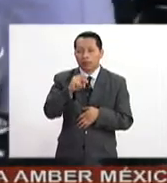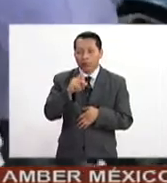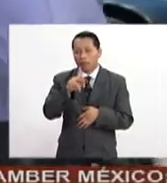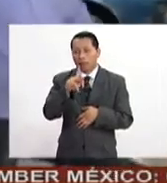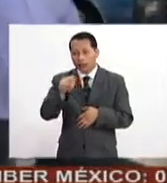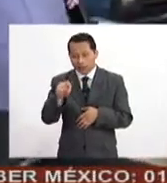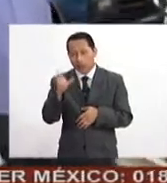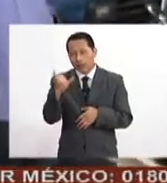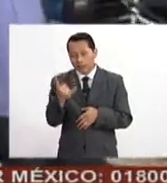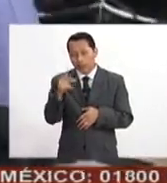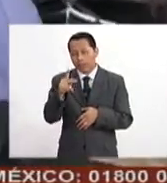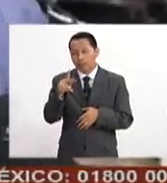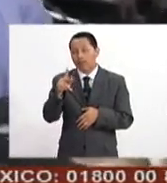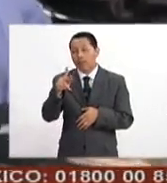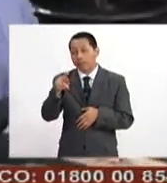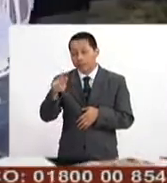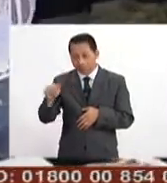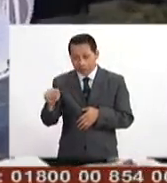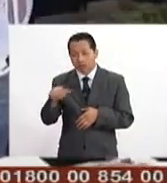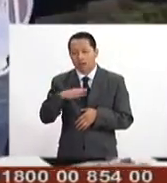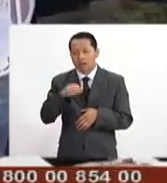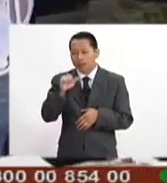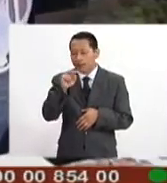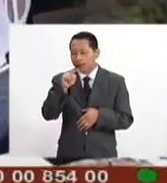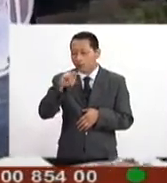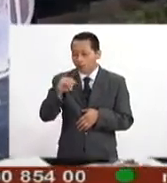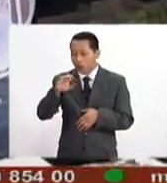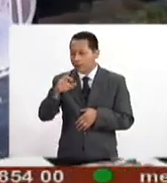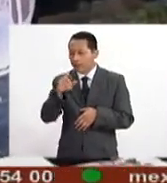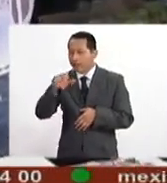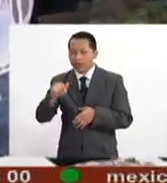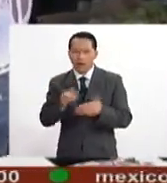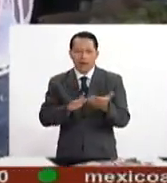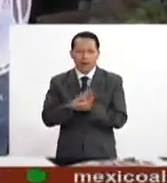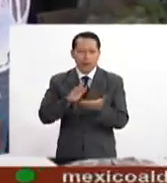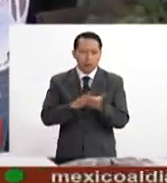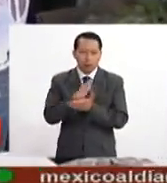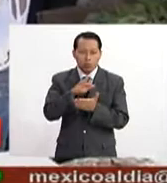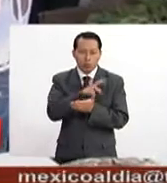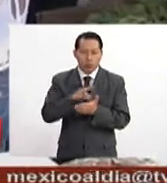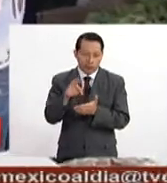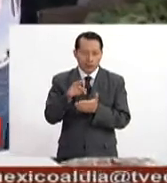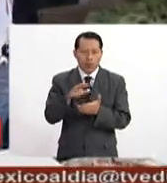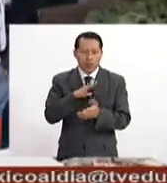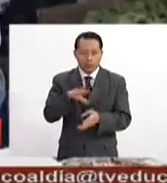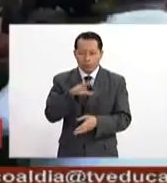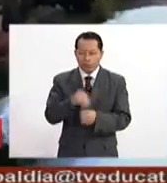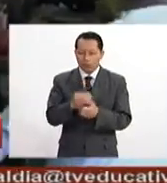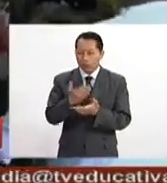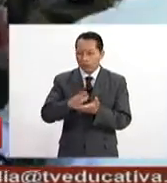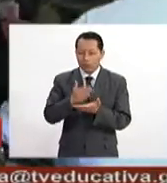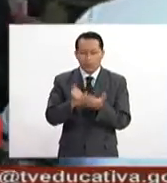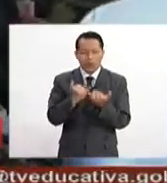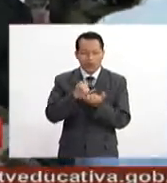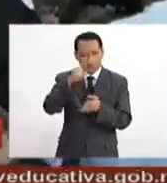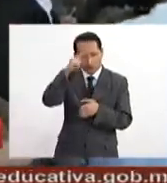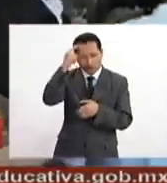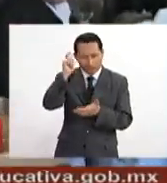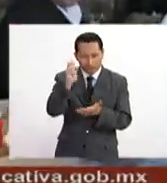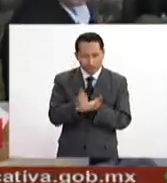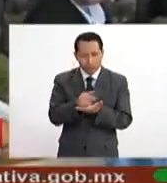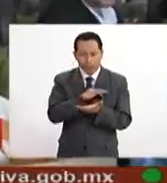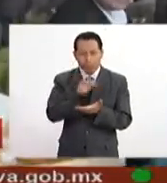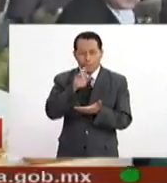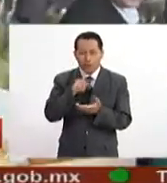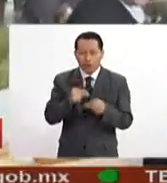PT y PRS, Antonio Echevarría, declaró que apoyará al comercio informal con créditos y facilidades de pago para que